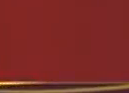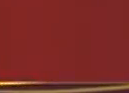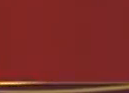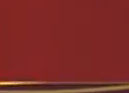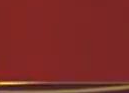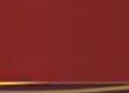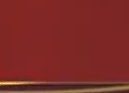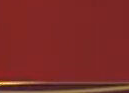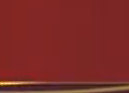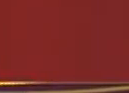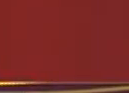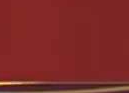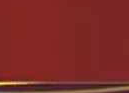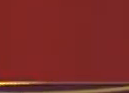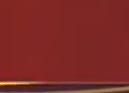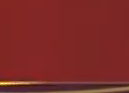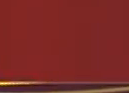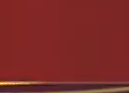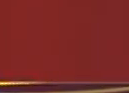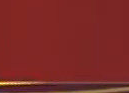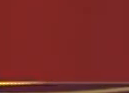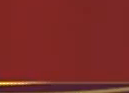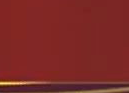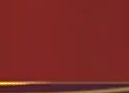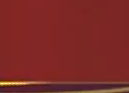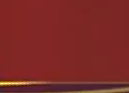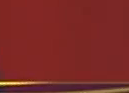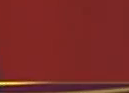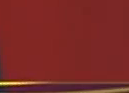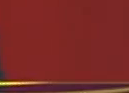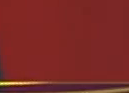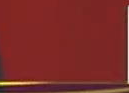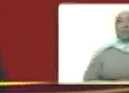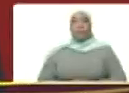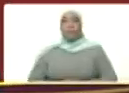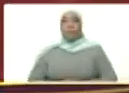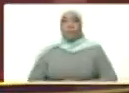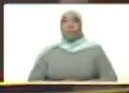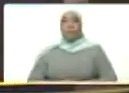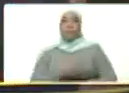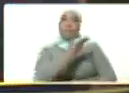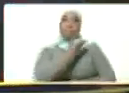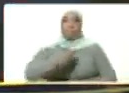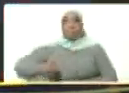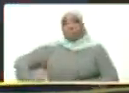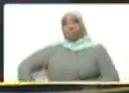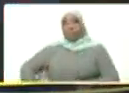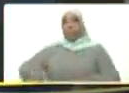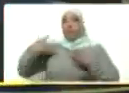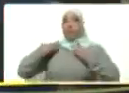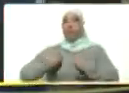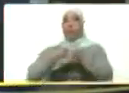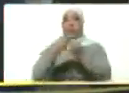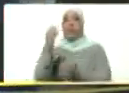al compañero Luis Alberto Arce, presidente del Estado Plurinacional de Bolivia.